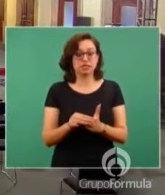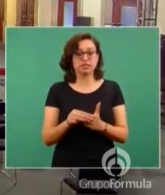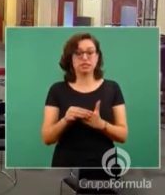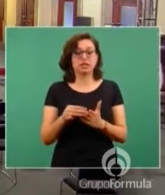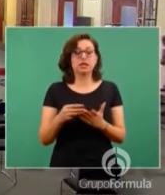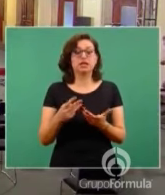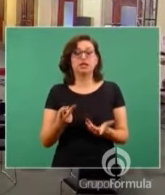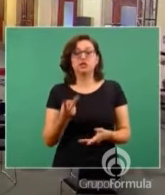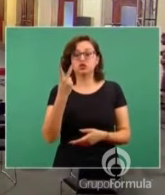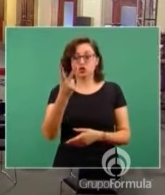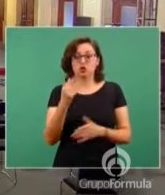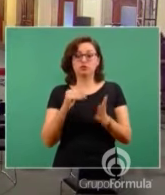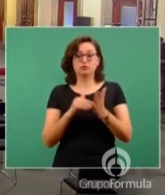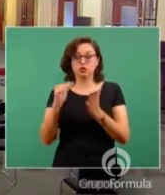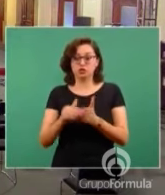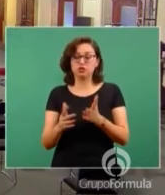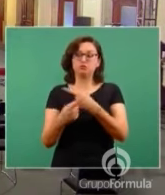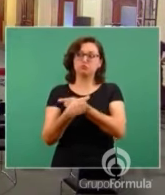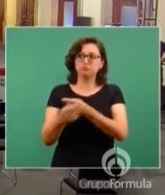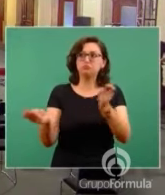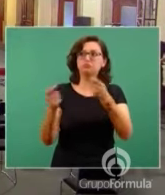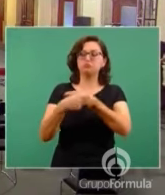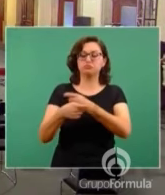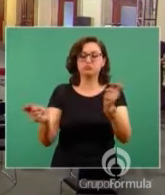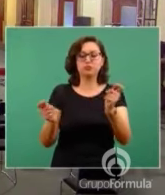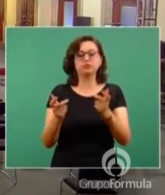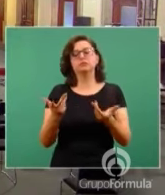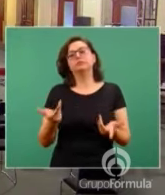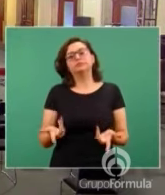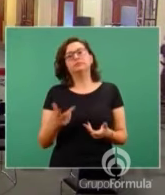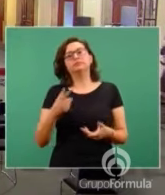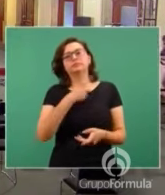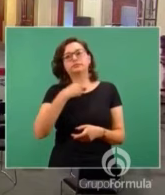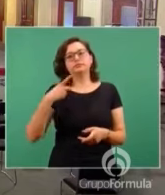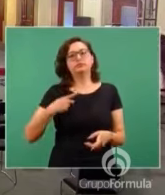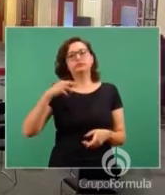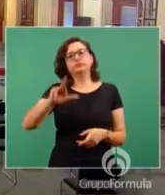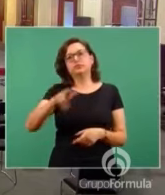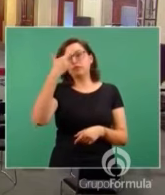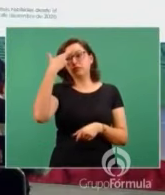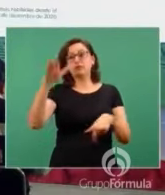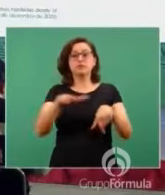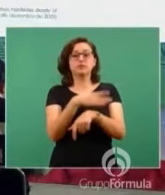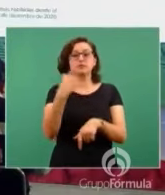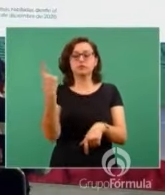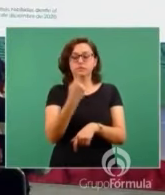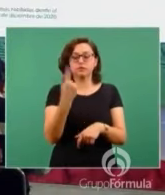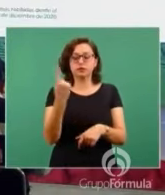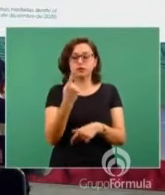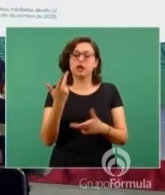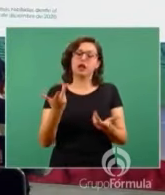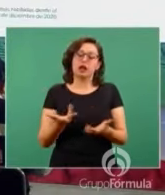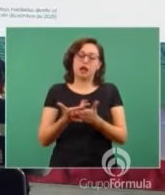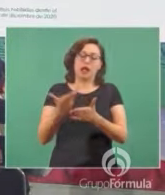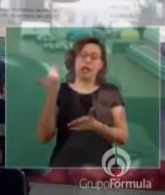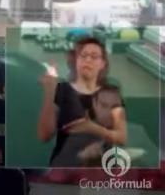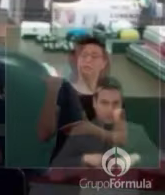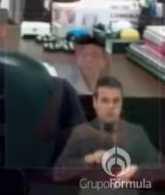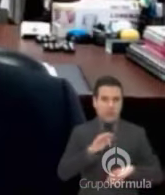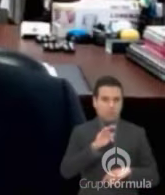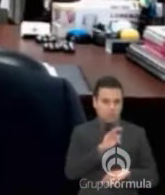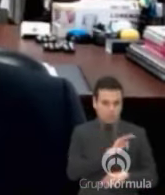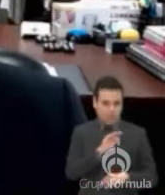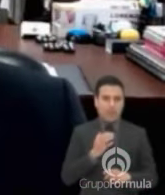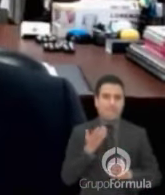sí, no son los que dice la información de las 7 de la noche todos los días, es más.